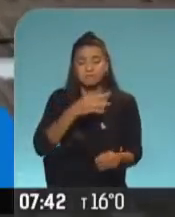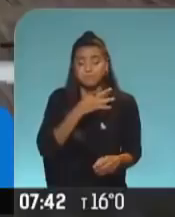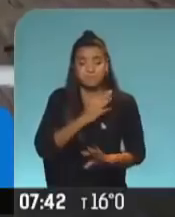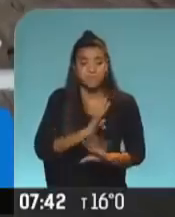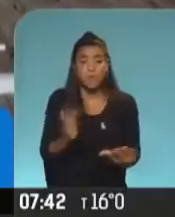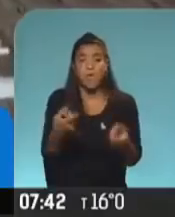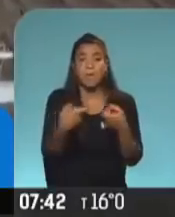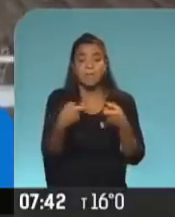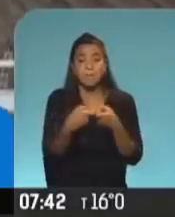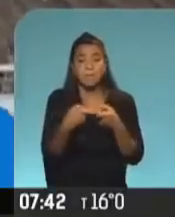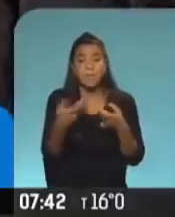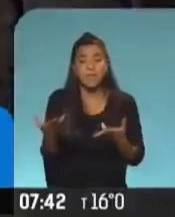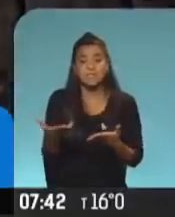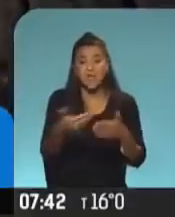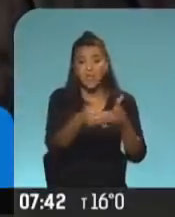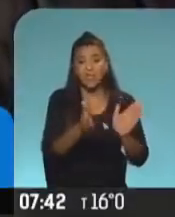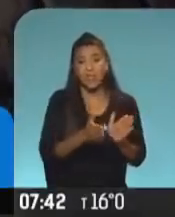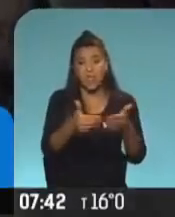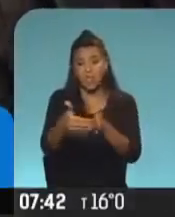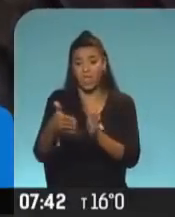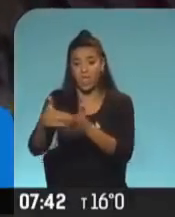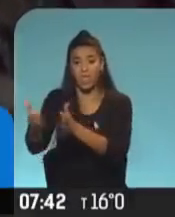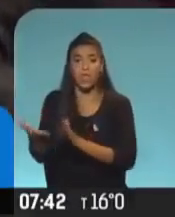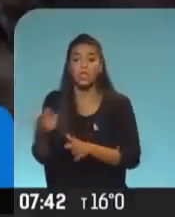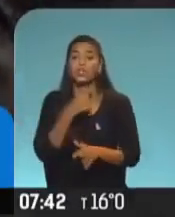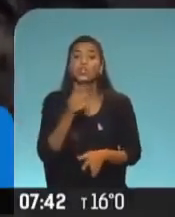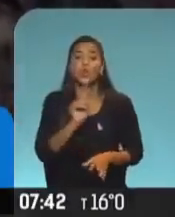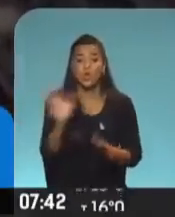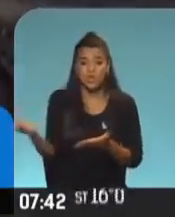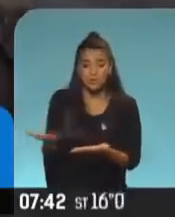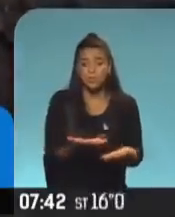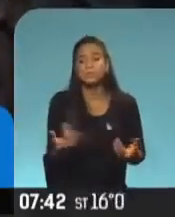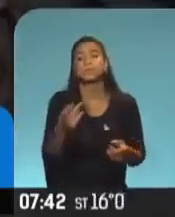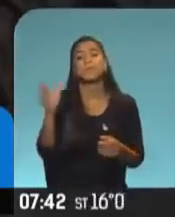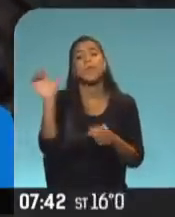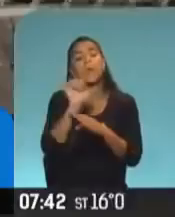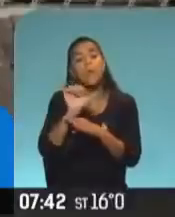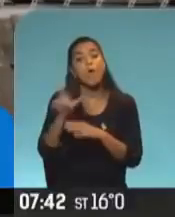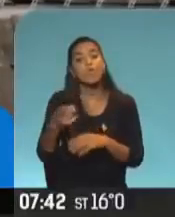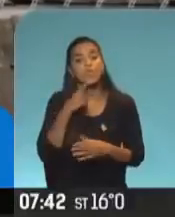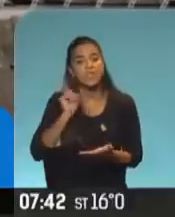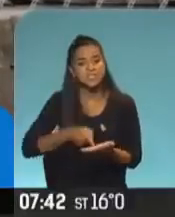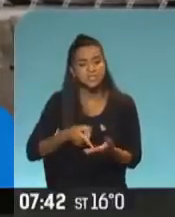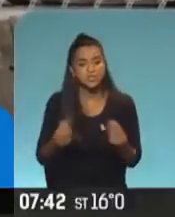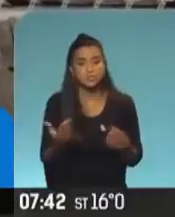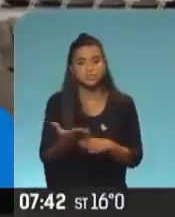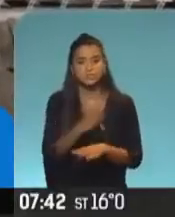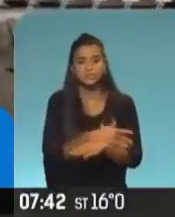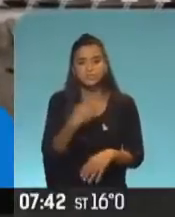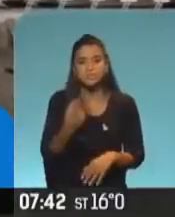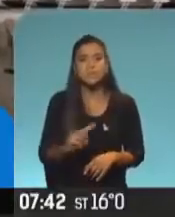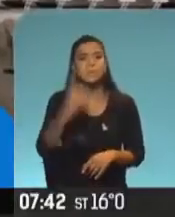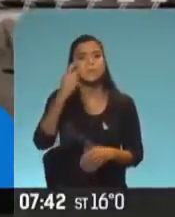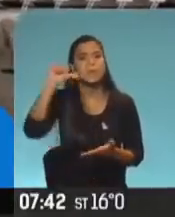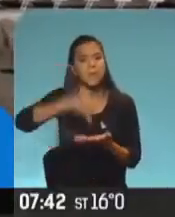trabajan en las empresas funerarias no estaban queriendo atender a los pacientes. Ecuador tomó una decisión que creo, hasta donde yo pude revisar, es el primer país